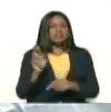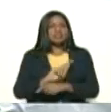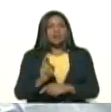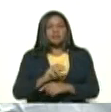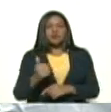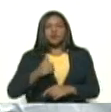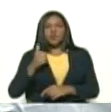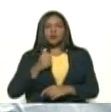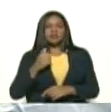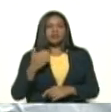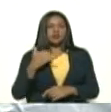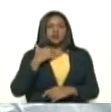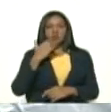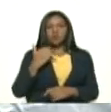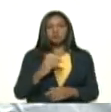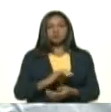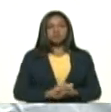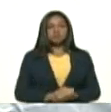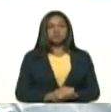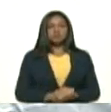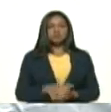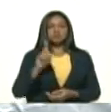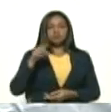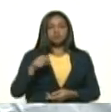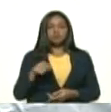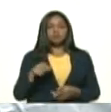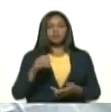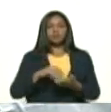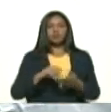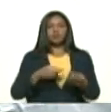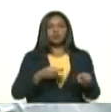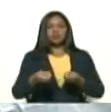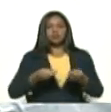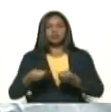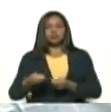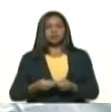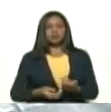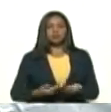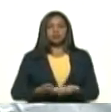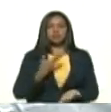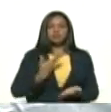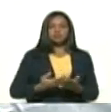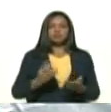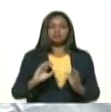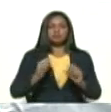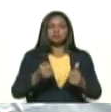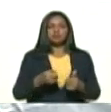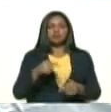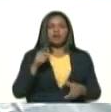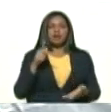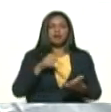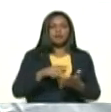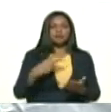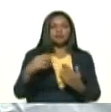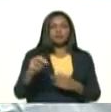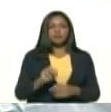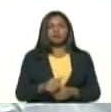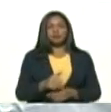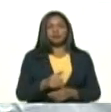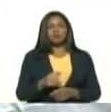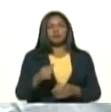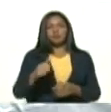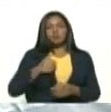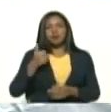cualquier afección. También tenemos control de temperatura a la entrada, a la salida de cada